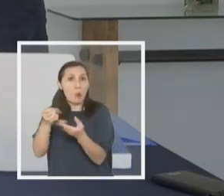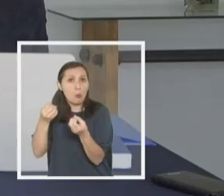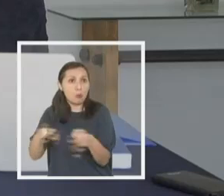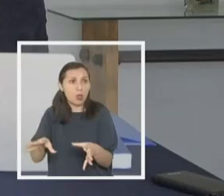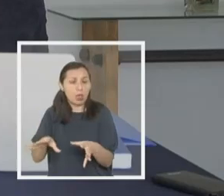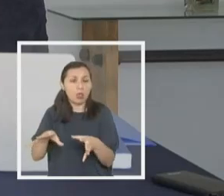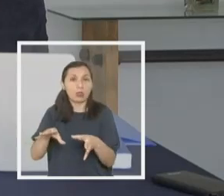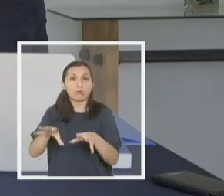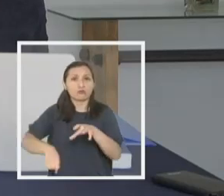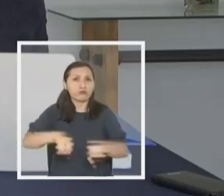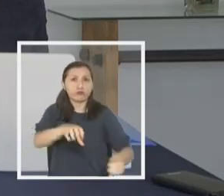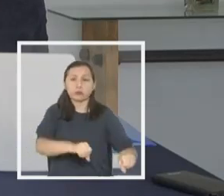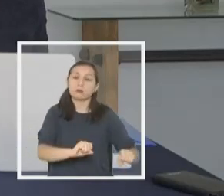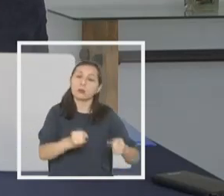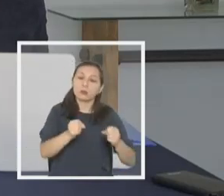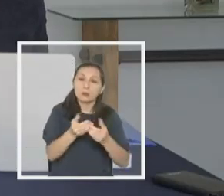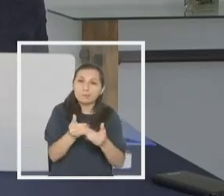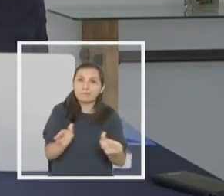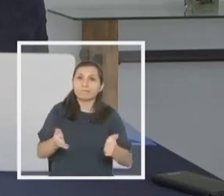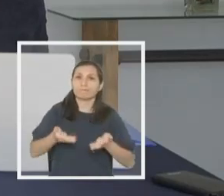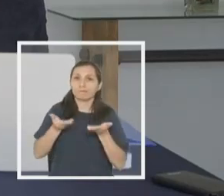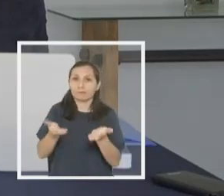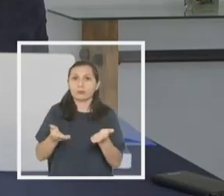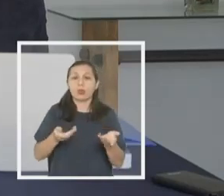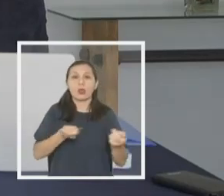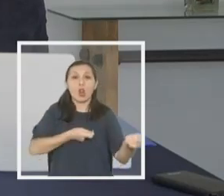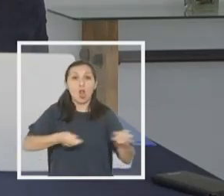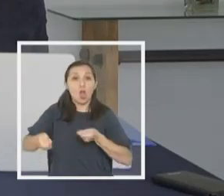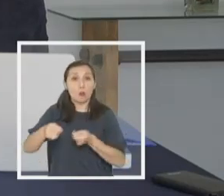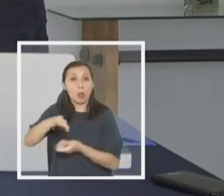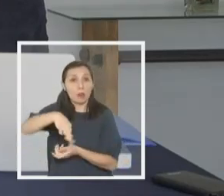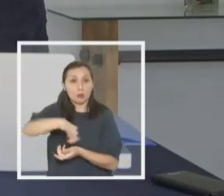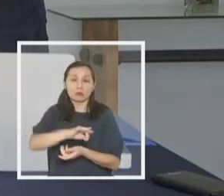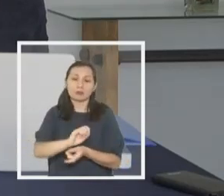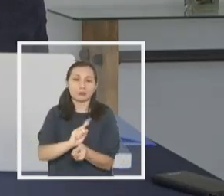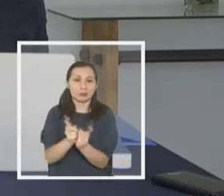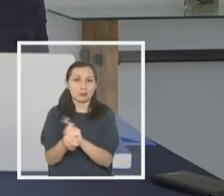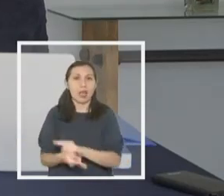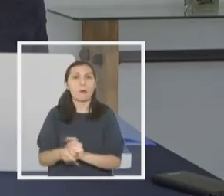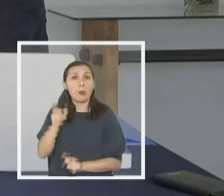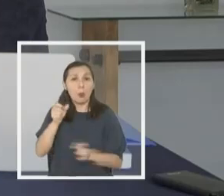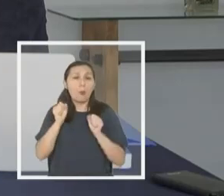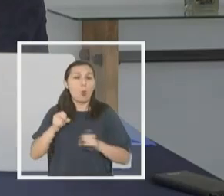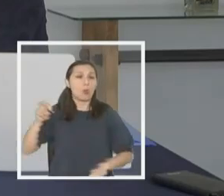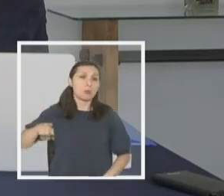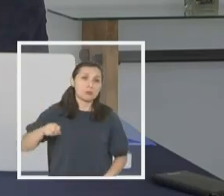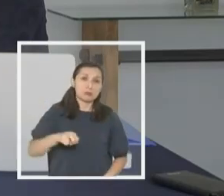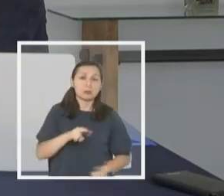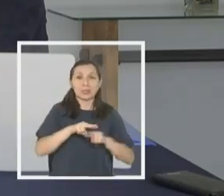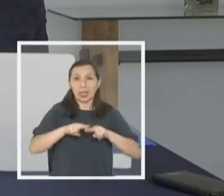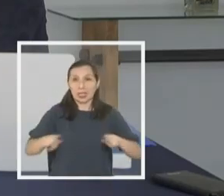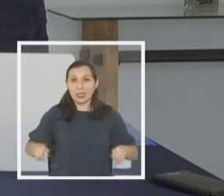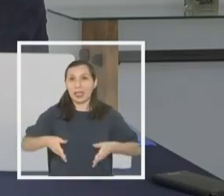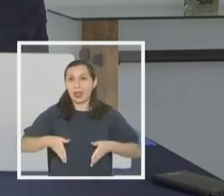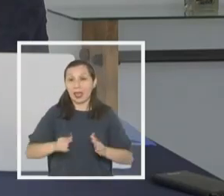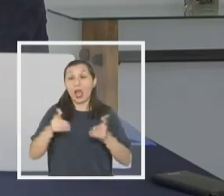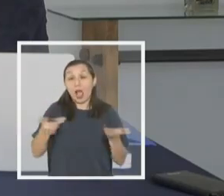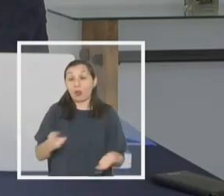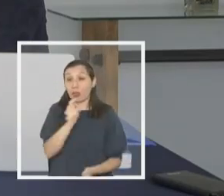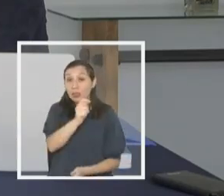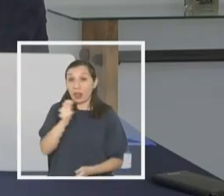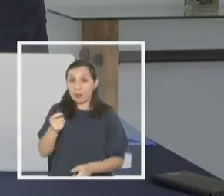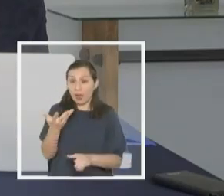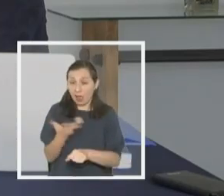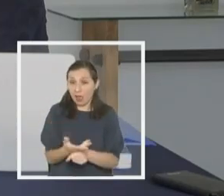públicos, que se enfrente al comercio ambulante y que la gente pueda transitar con tranquilidad por las calles. Hoy día en Tarapacá tenemos a la